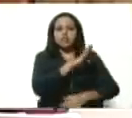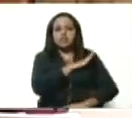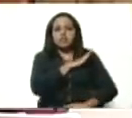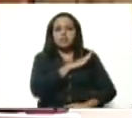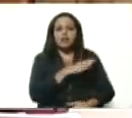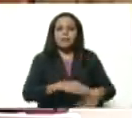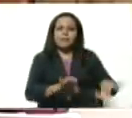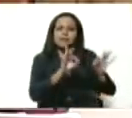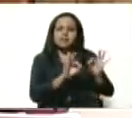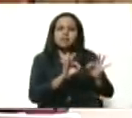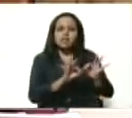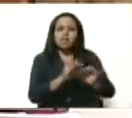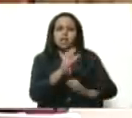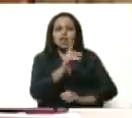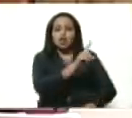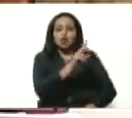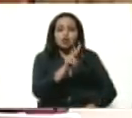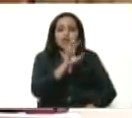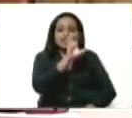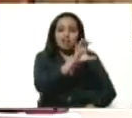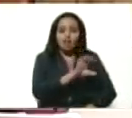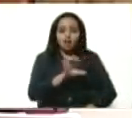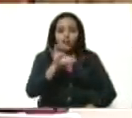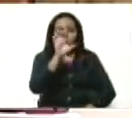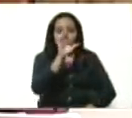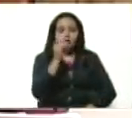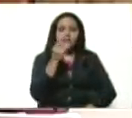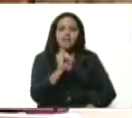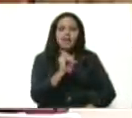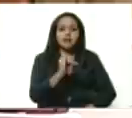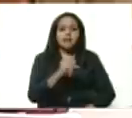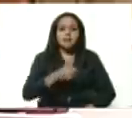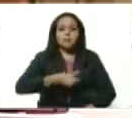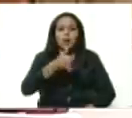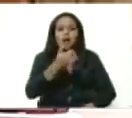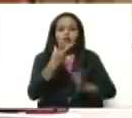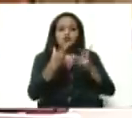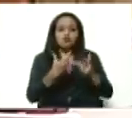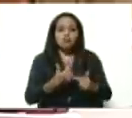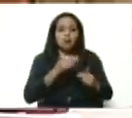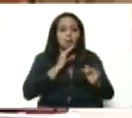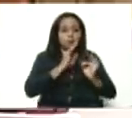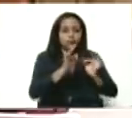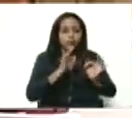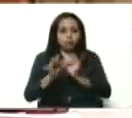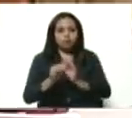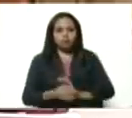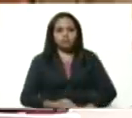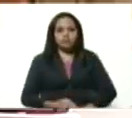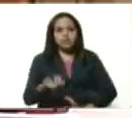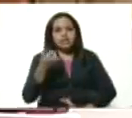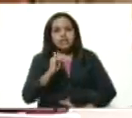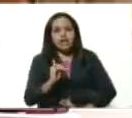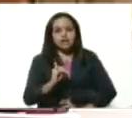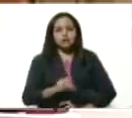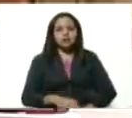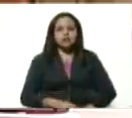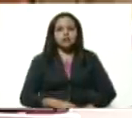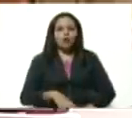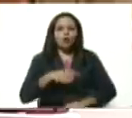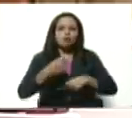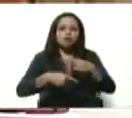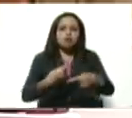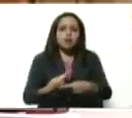particularmente en estos dos estados donde ha habido crecimiento de sus casos activos y ha llevado que el presidente nicolás